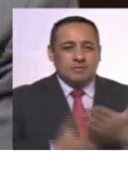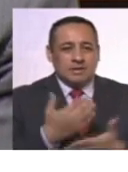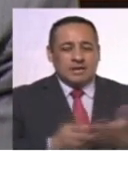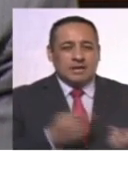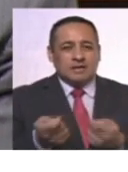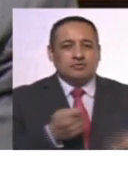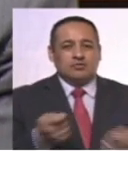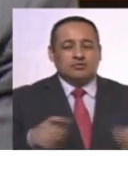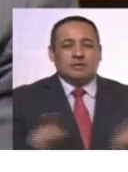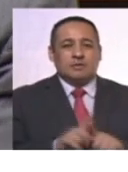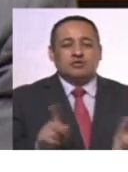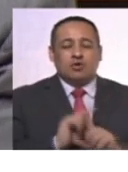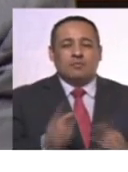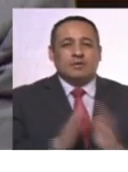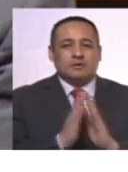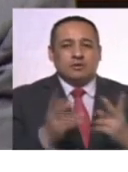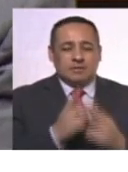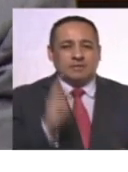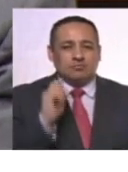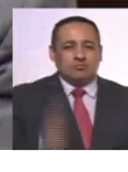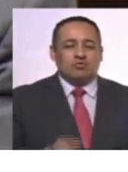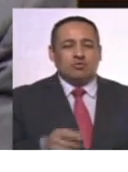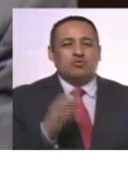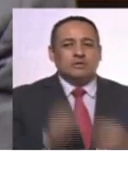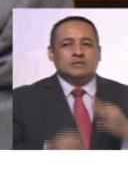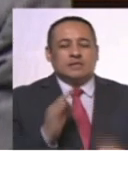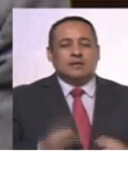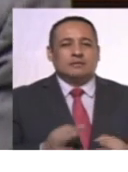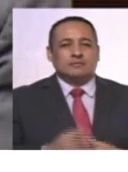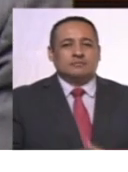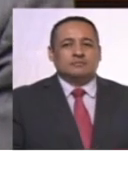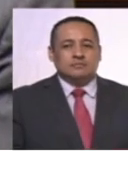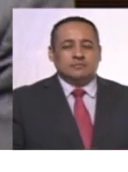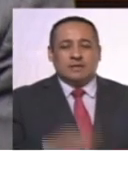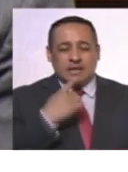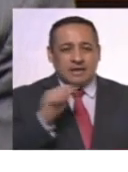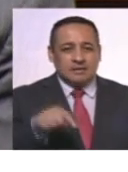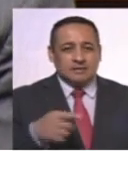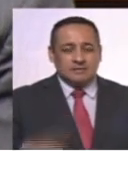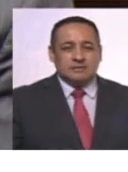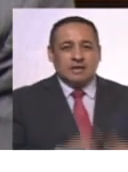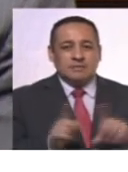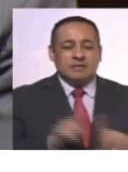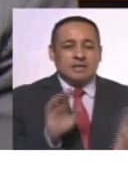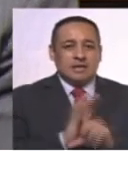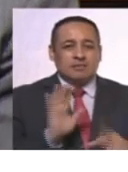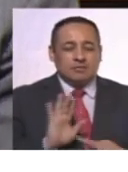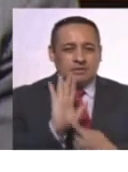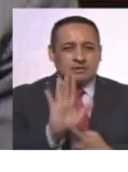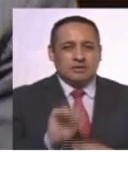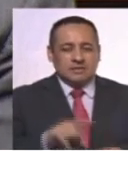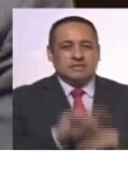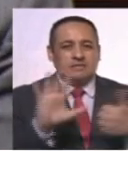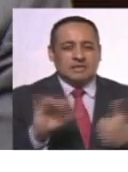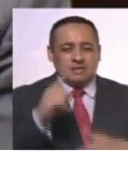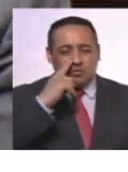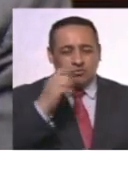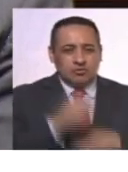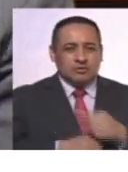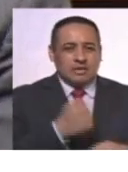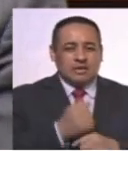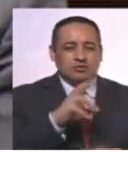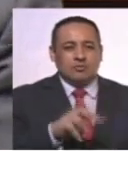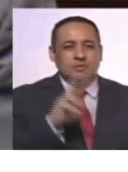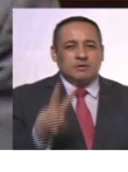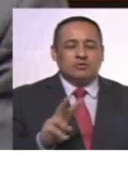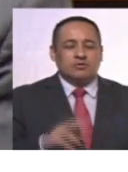gestión sin la exigencia de sentencia judicial. Aquí, la ley se ha publicado el 16 de junio del